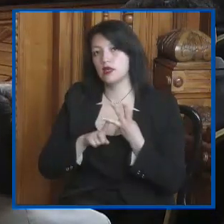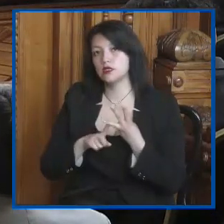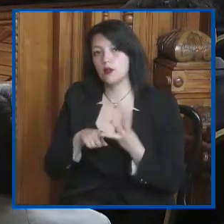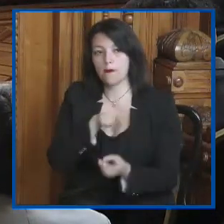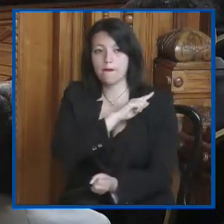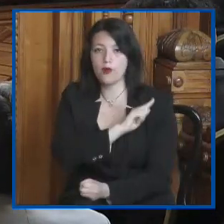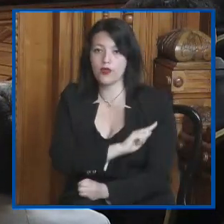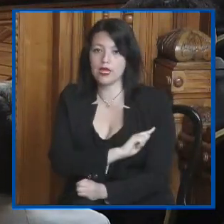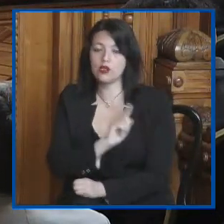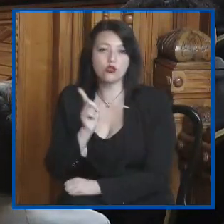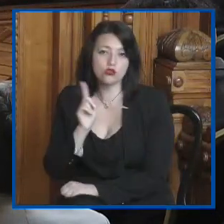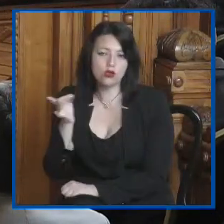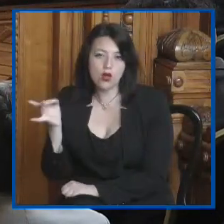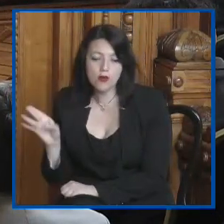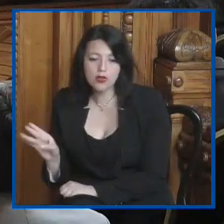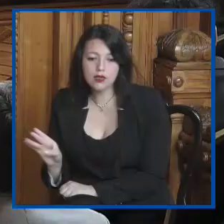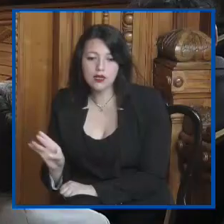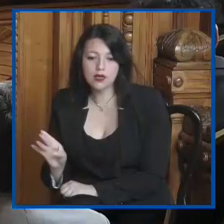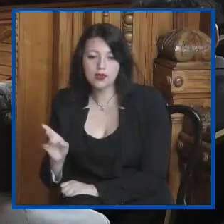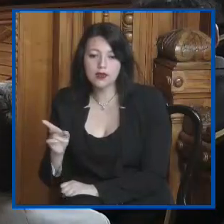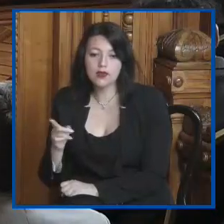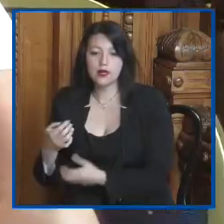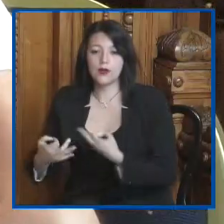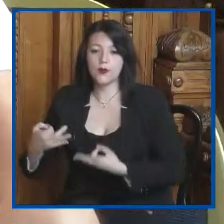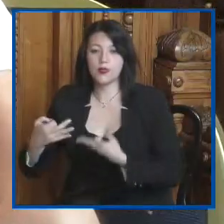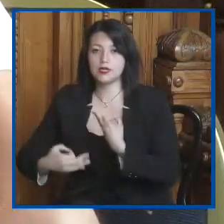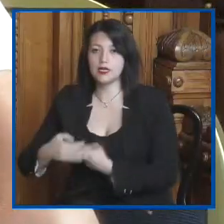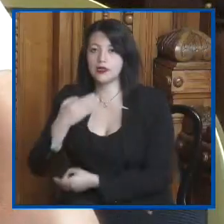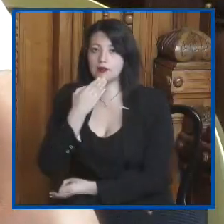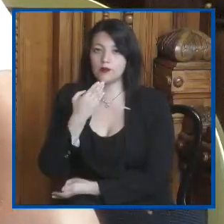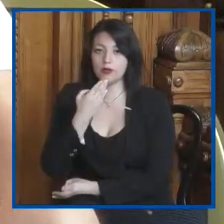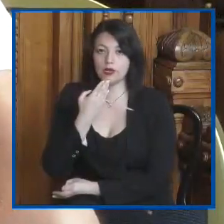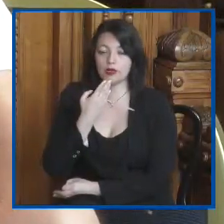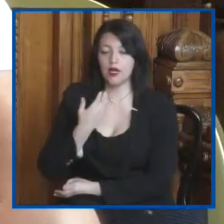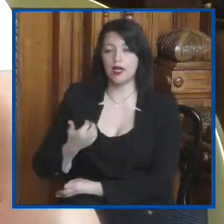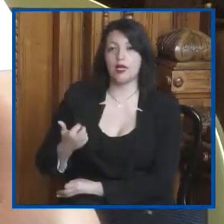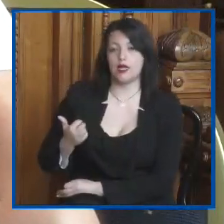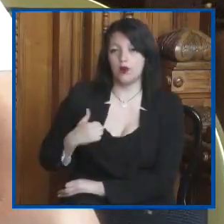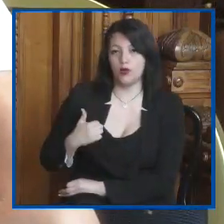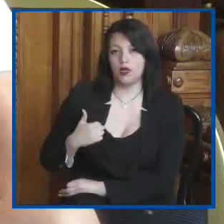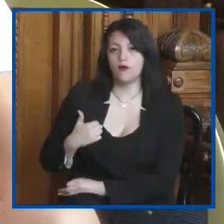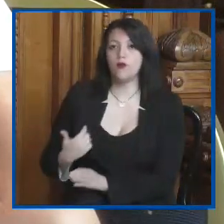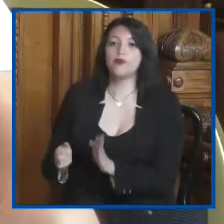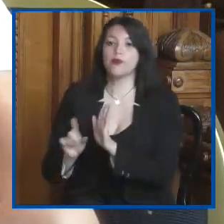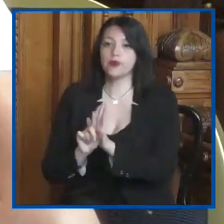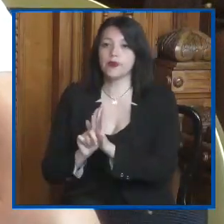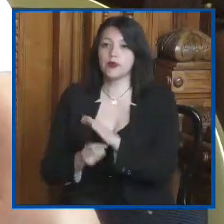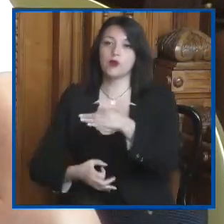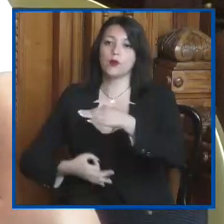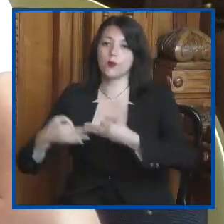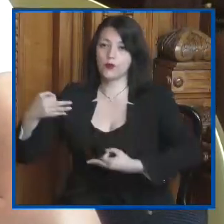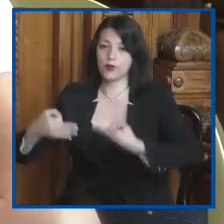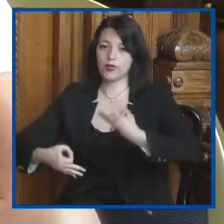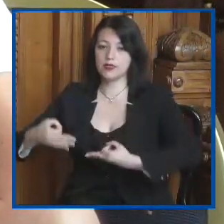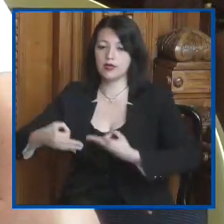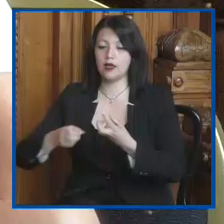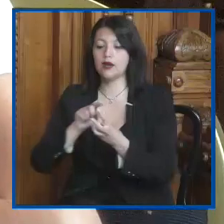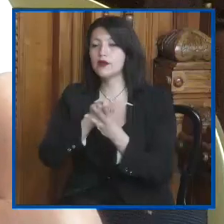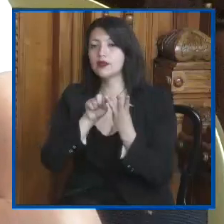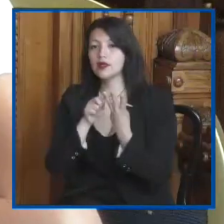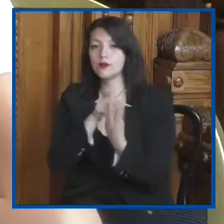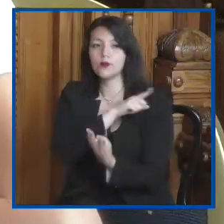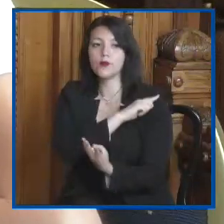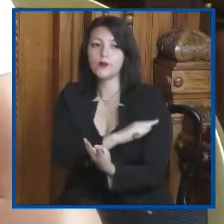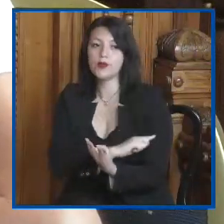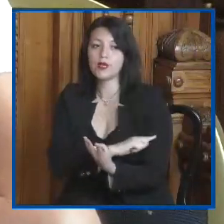solo el judicial. Es una red que el compromiso lo asume tanto el ejecutivo como el legislativo como el judicial. Que también es importante eso, porque las